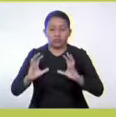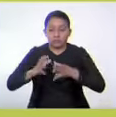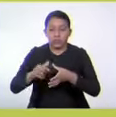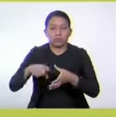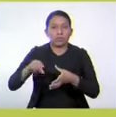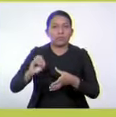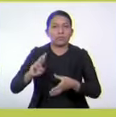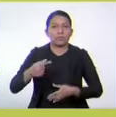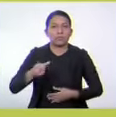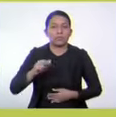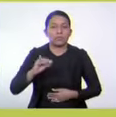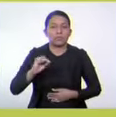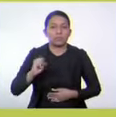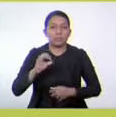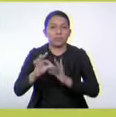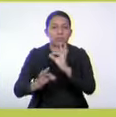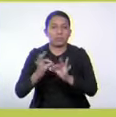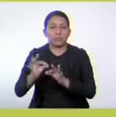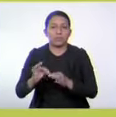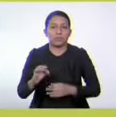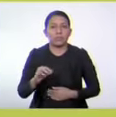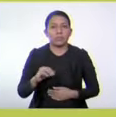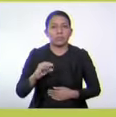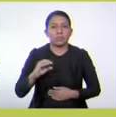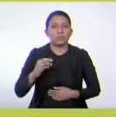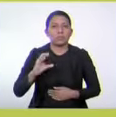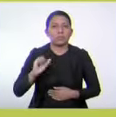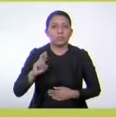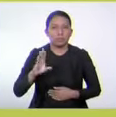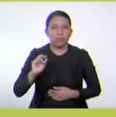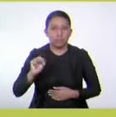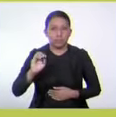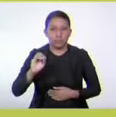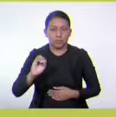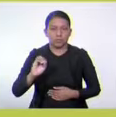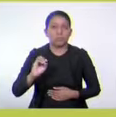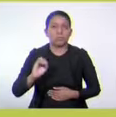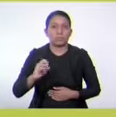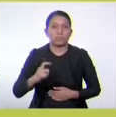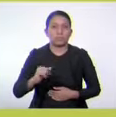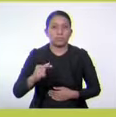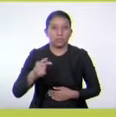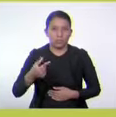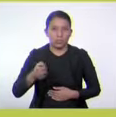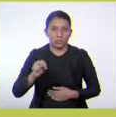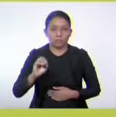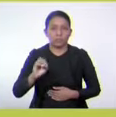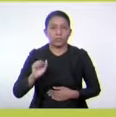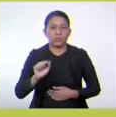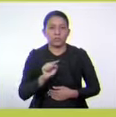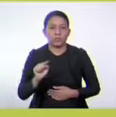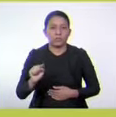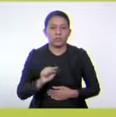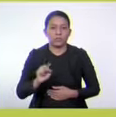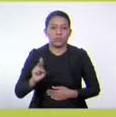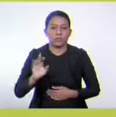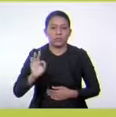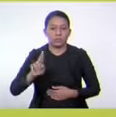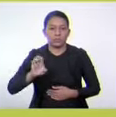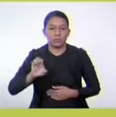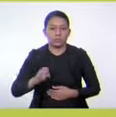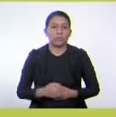orgánicos formados por átomos de carbono, hidrógeno, oxígeno y azufre. Si tu respuesta es el literal